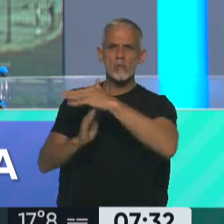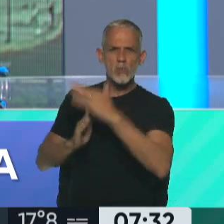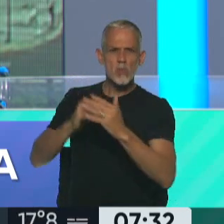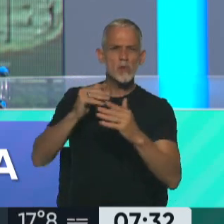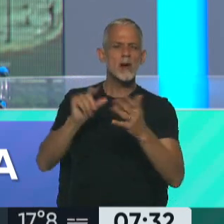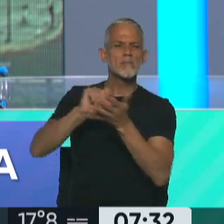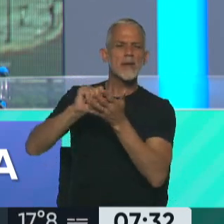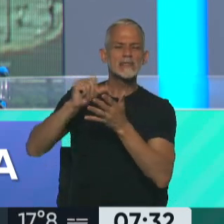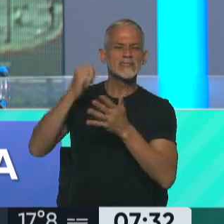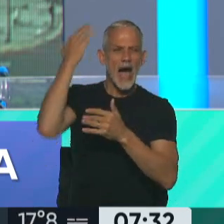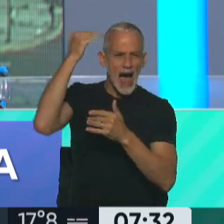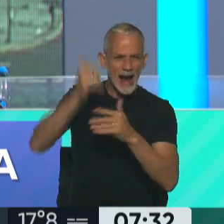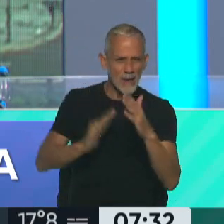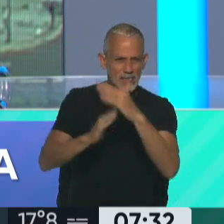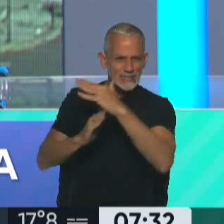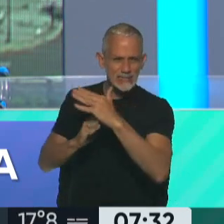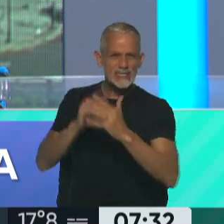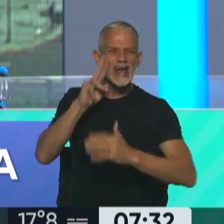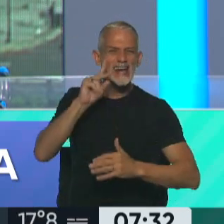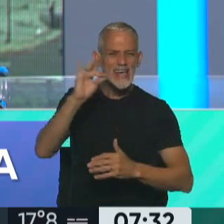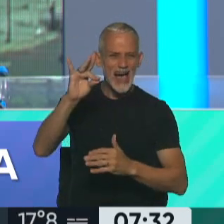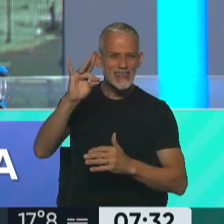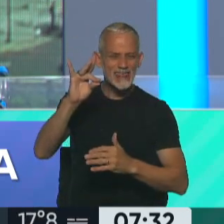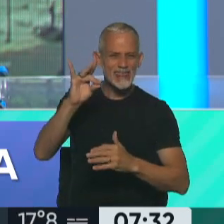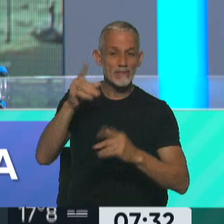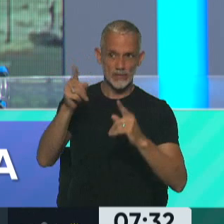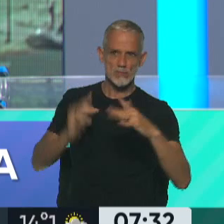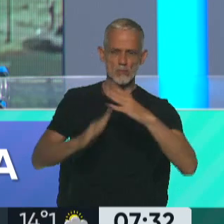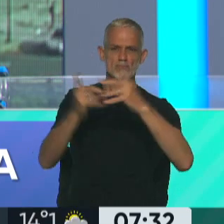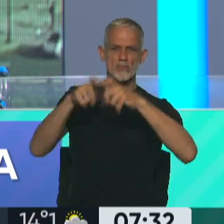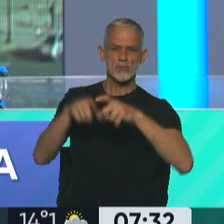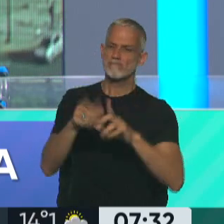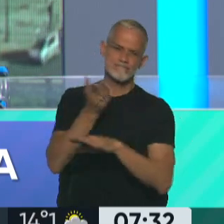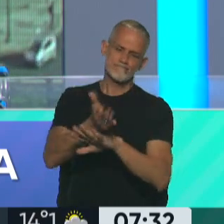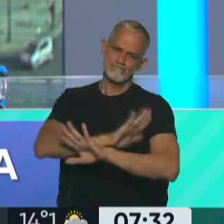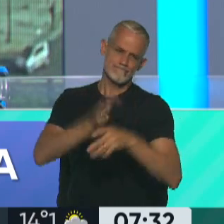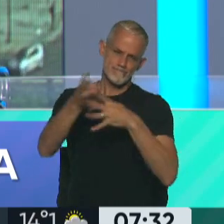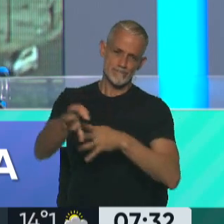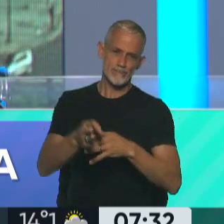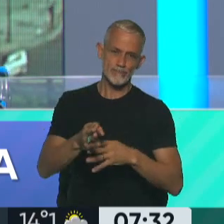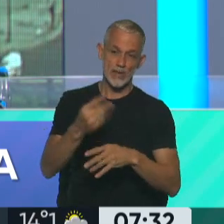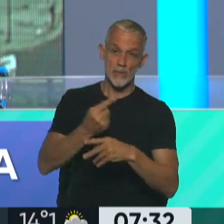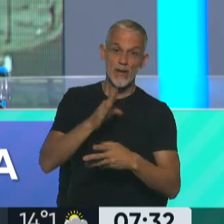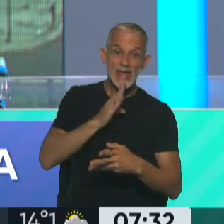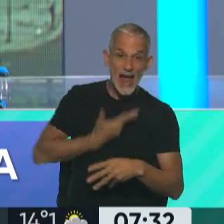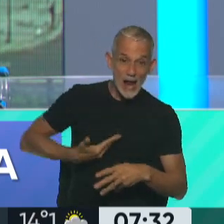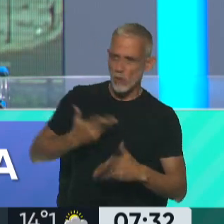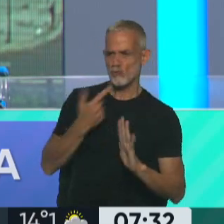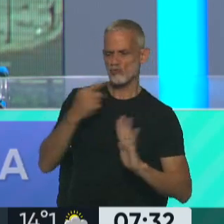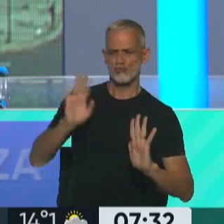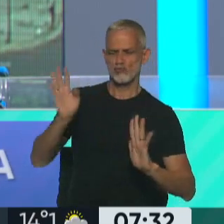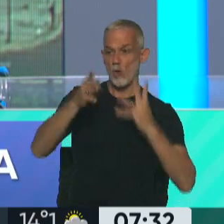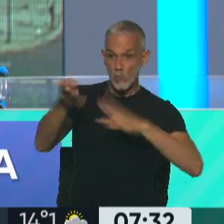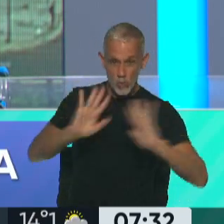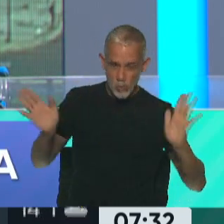árabes en el fin de semana en Riad, la capital saudí, que pidió un alto en fuego inmediato. Netanyahu salió a decir que no, de ninguna